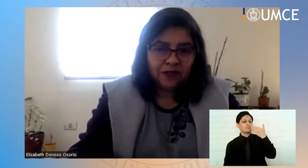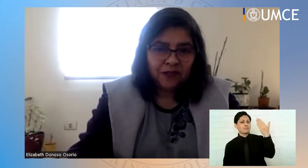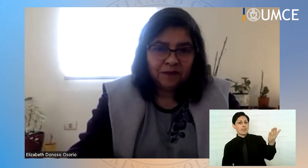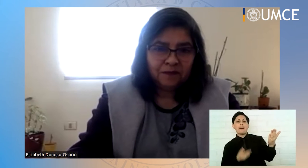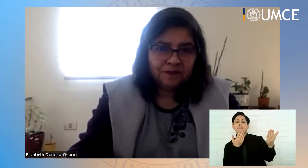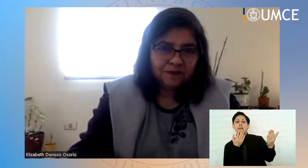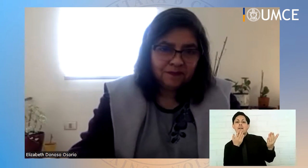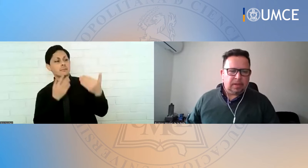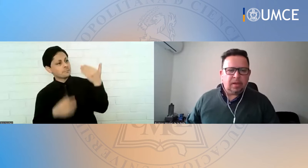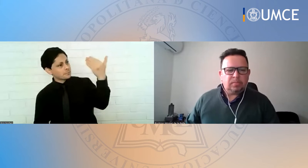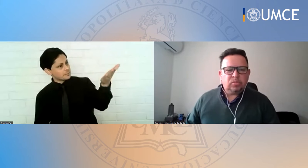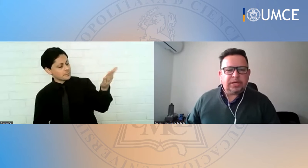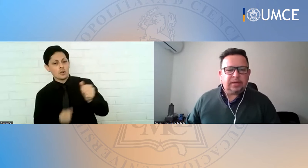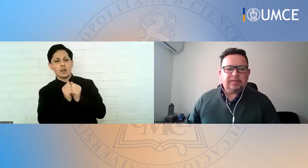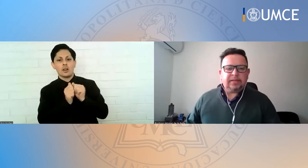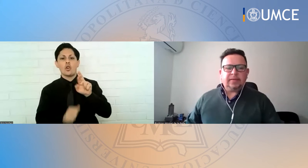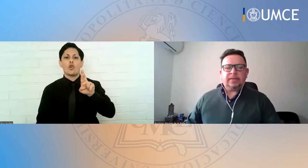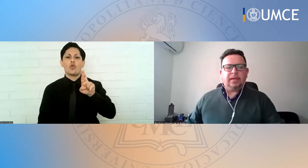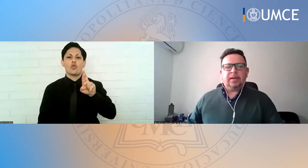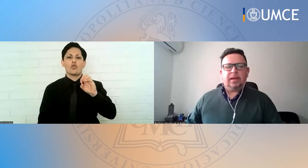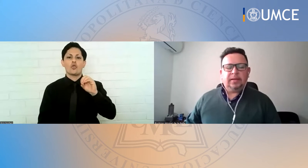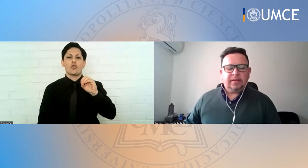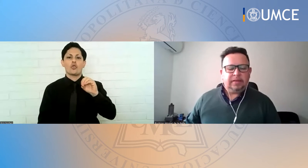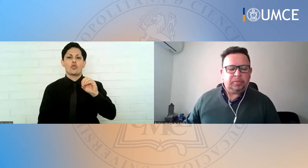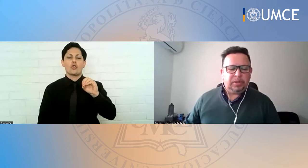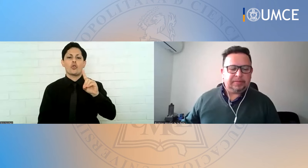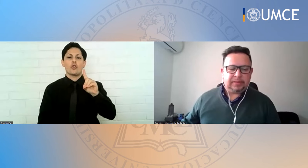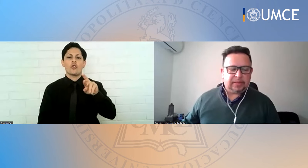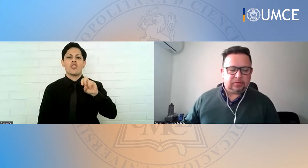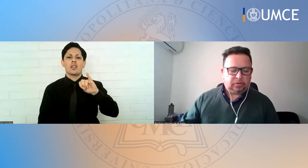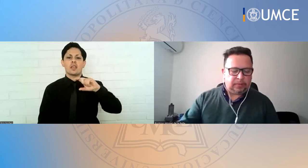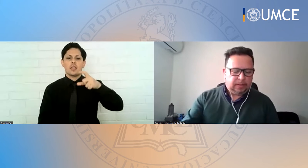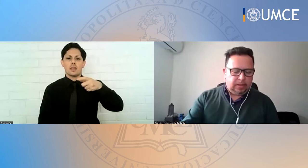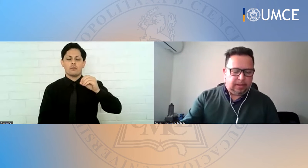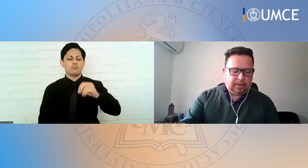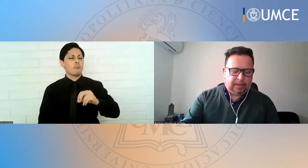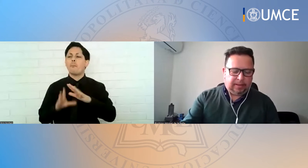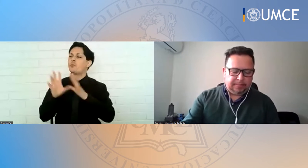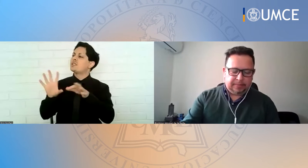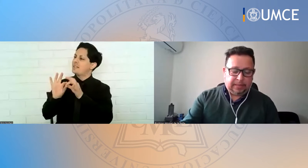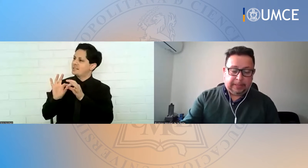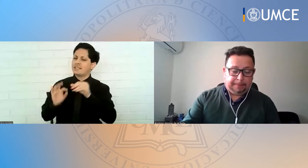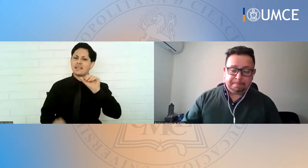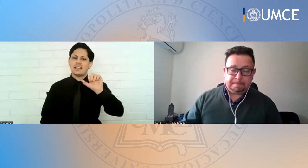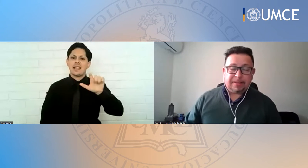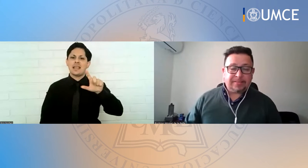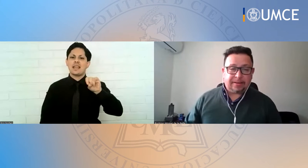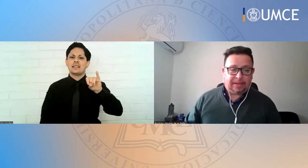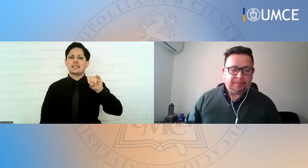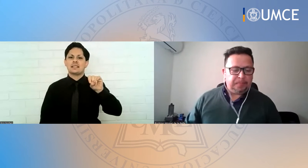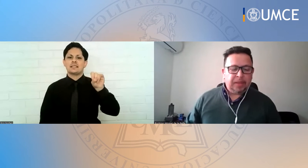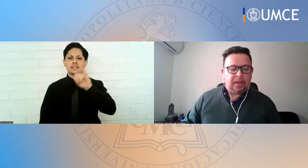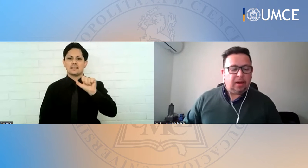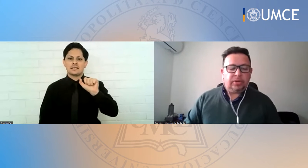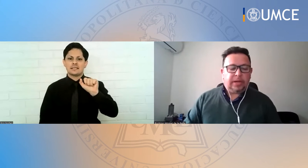colega Rodrigo. Muchas gracias, Elizabeth, por la presentación de